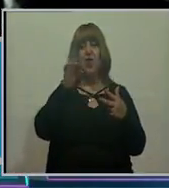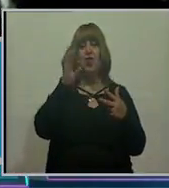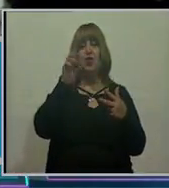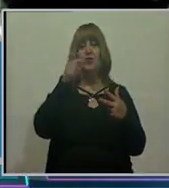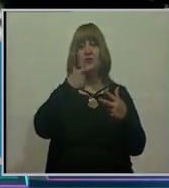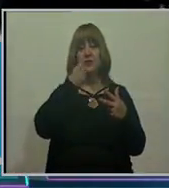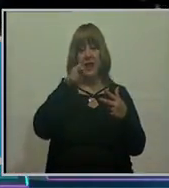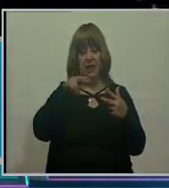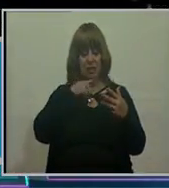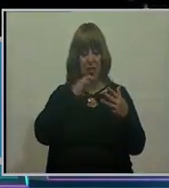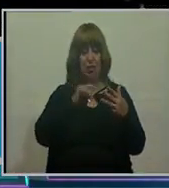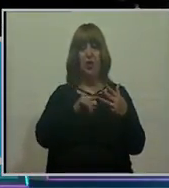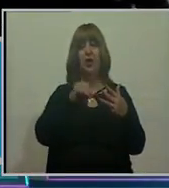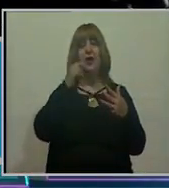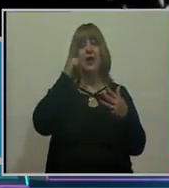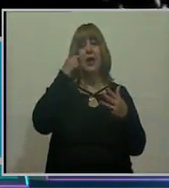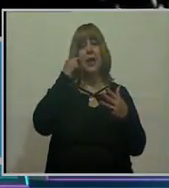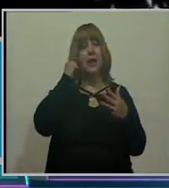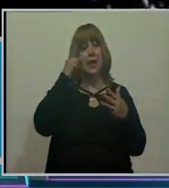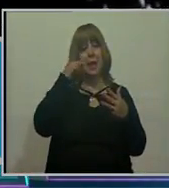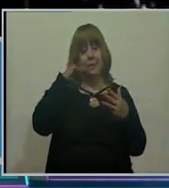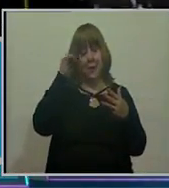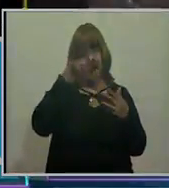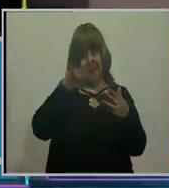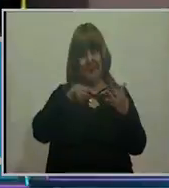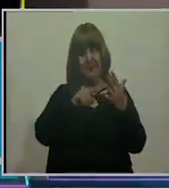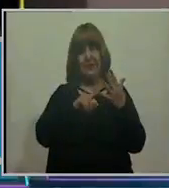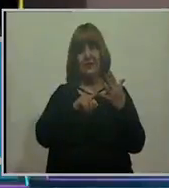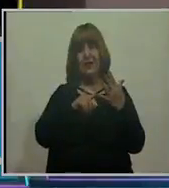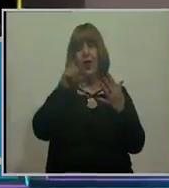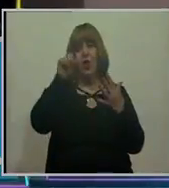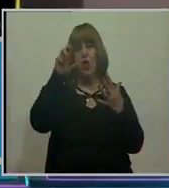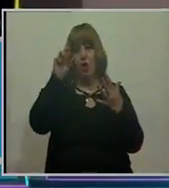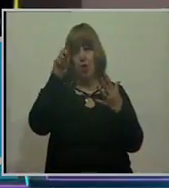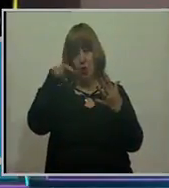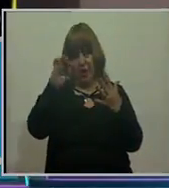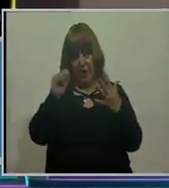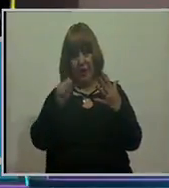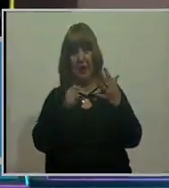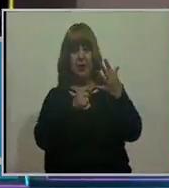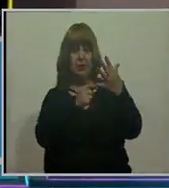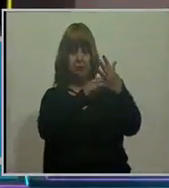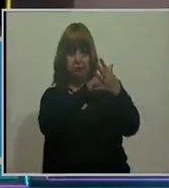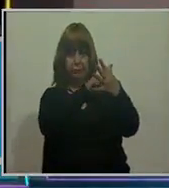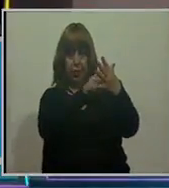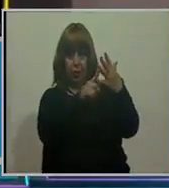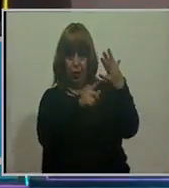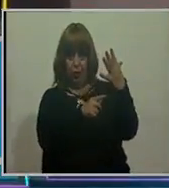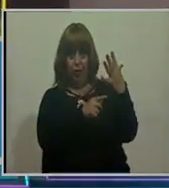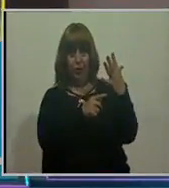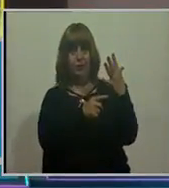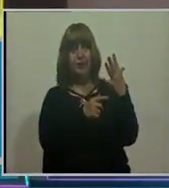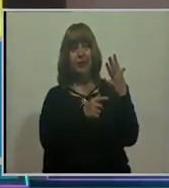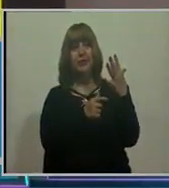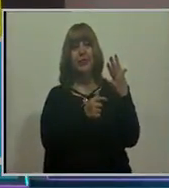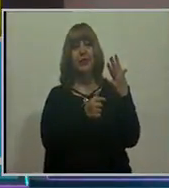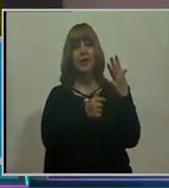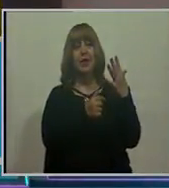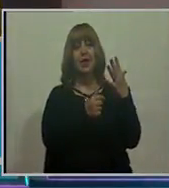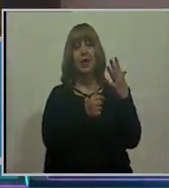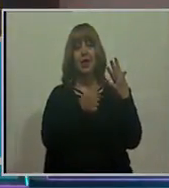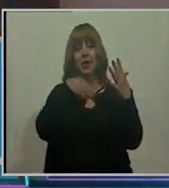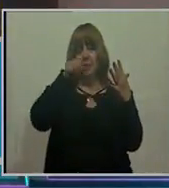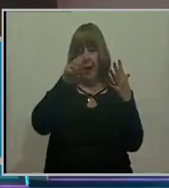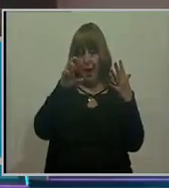Santos, Raúl Jiménez, Jesús Tecatito Corona. Qué lindo, yo cuando sea grande quiero que me digan Tecatito. Y